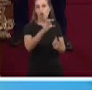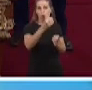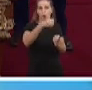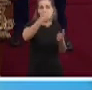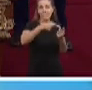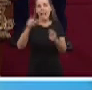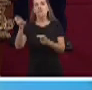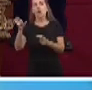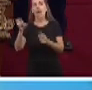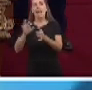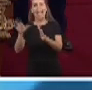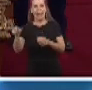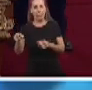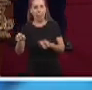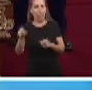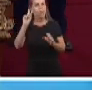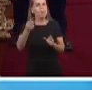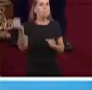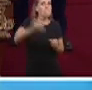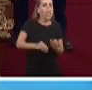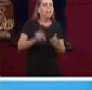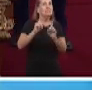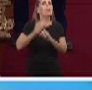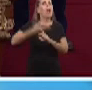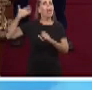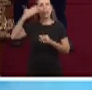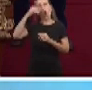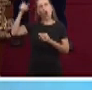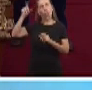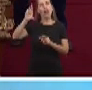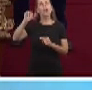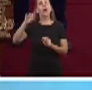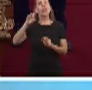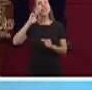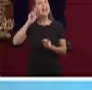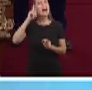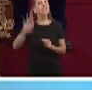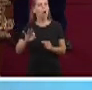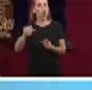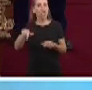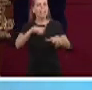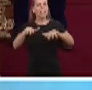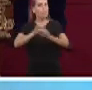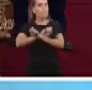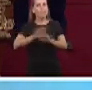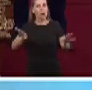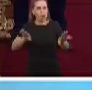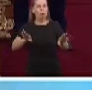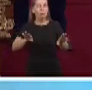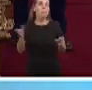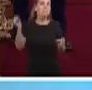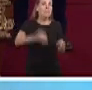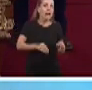preocupa, y esto tiene que ver también con trazarle una línea al gobierno, decir no, más de acá no.